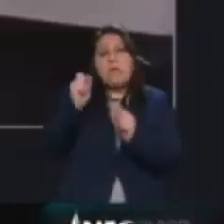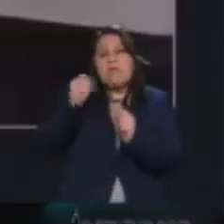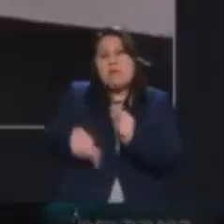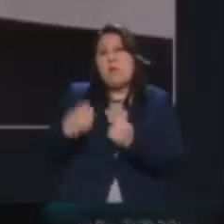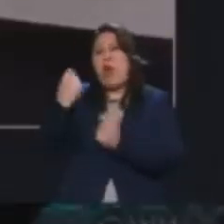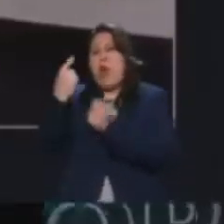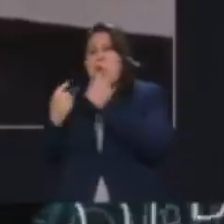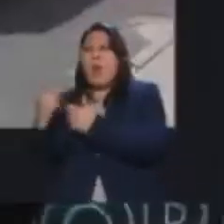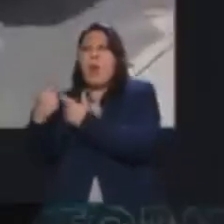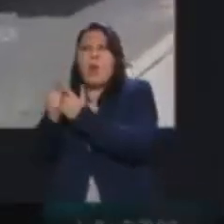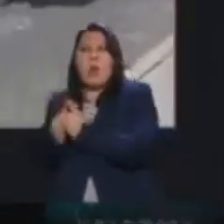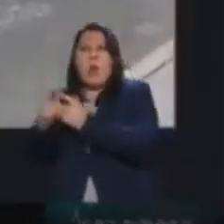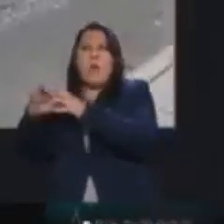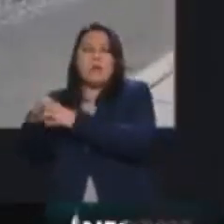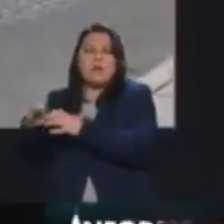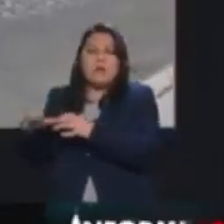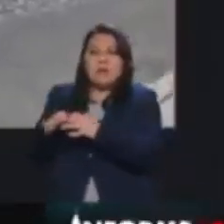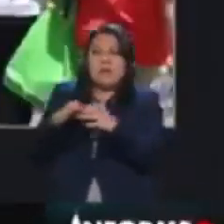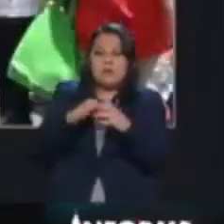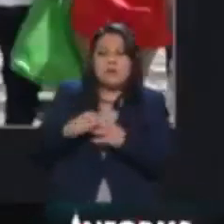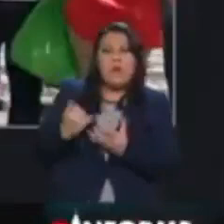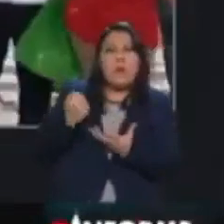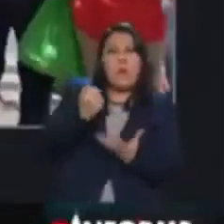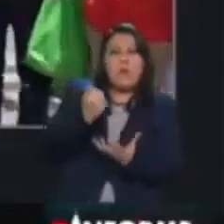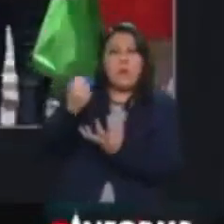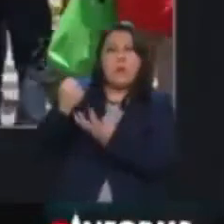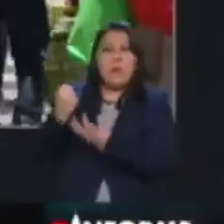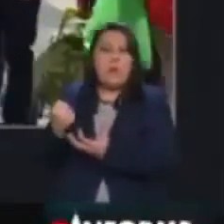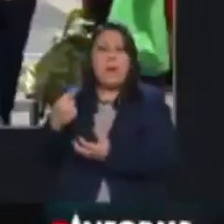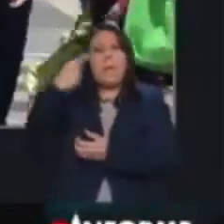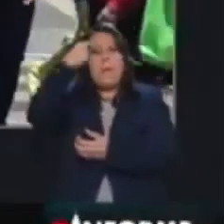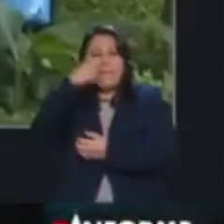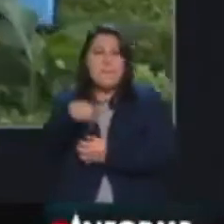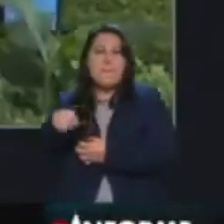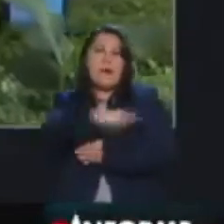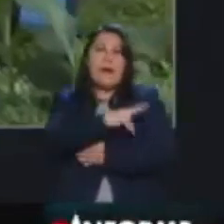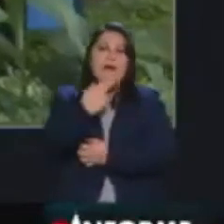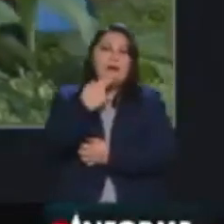sí reciben, aunque ya es menor, una